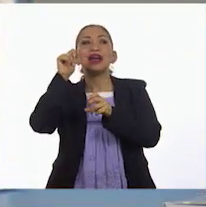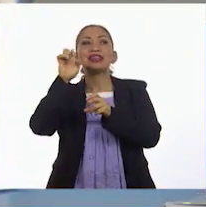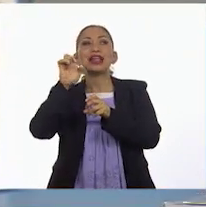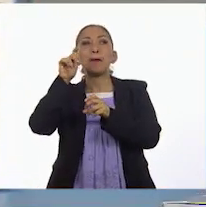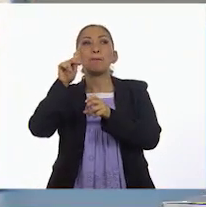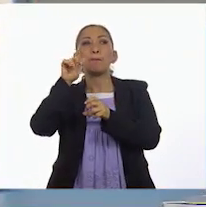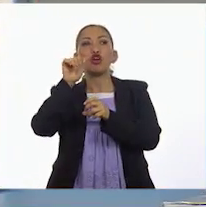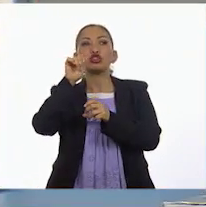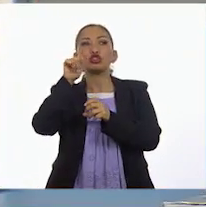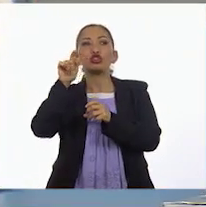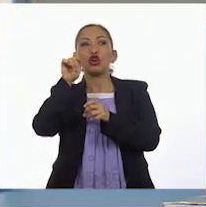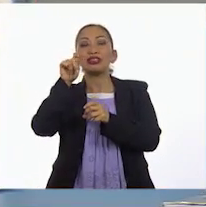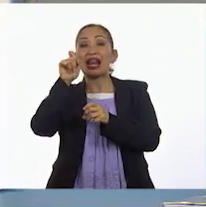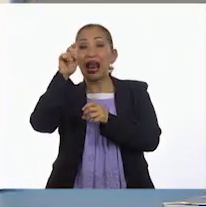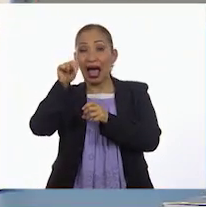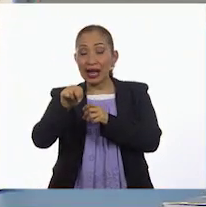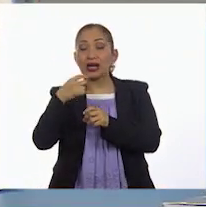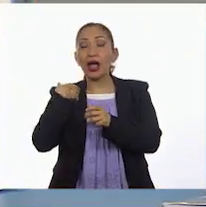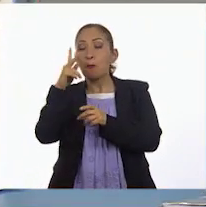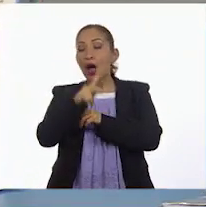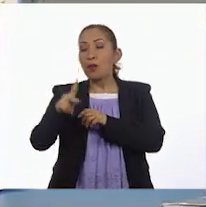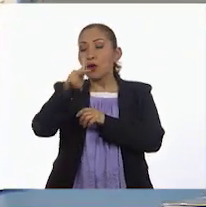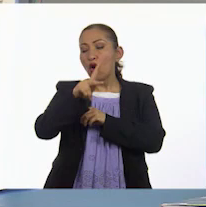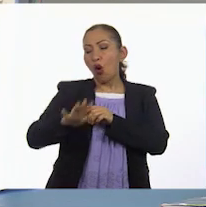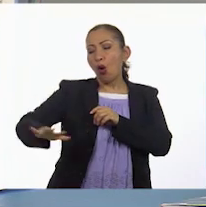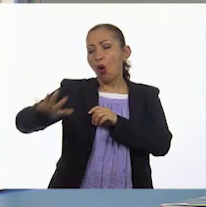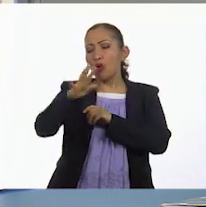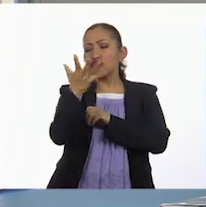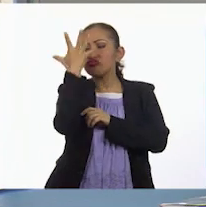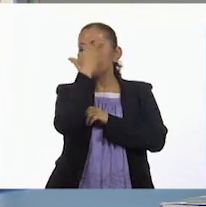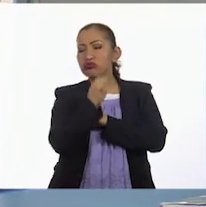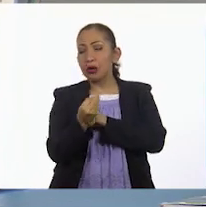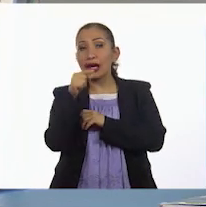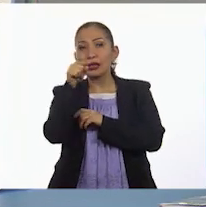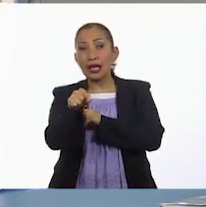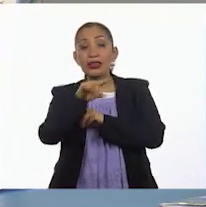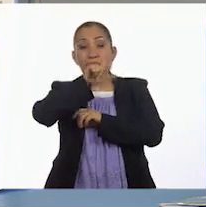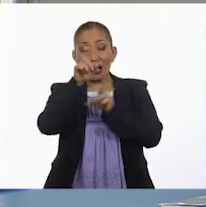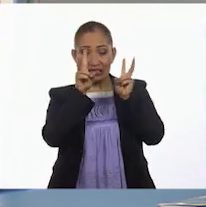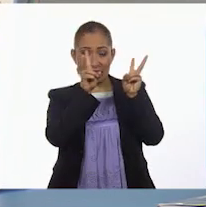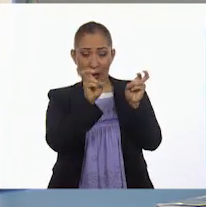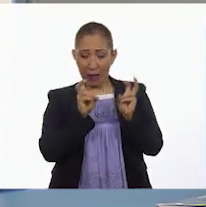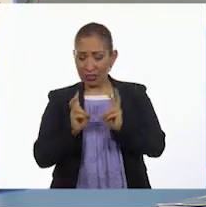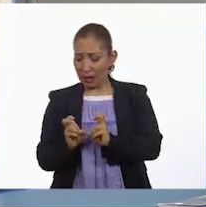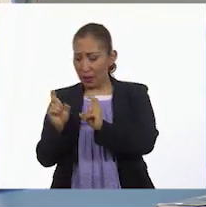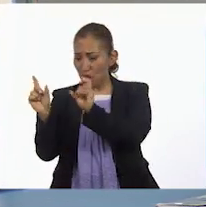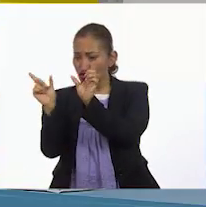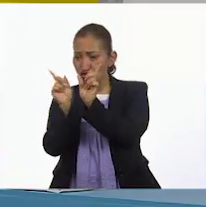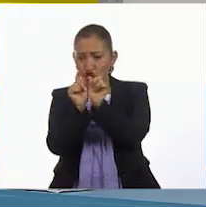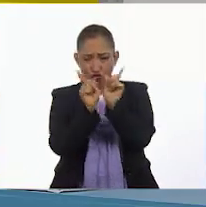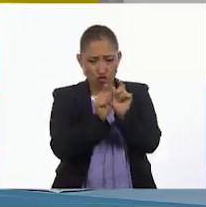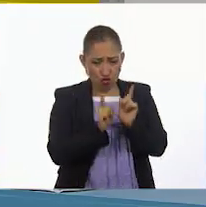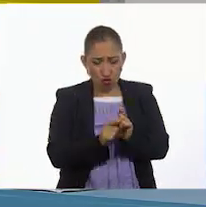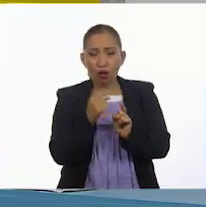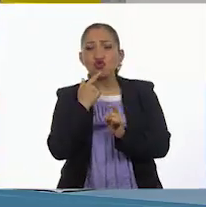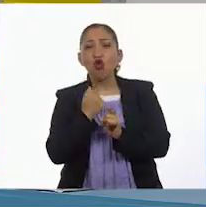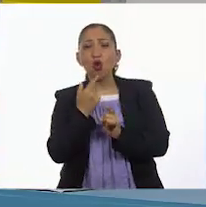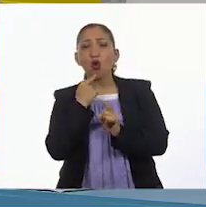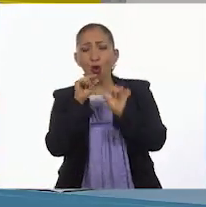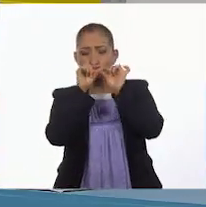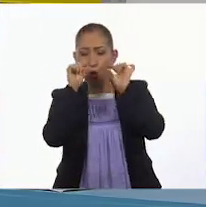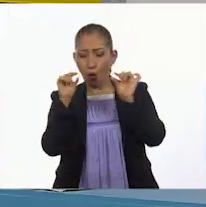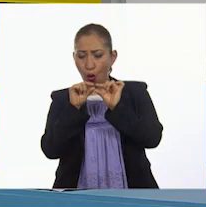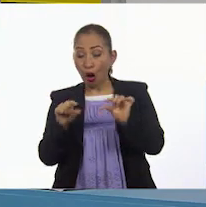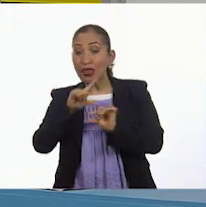ahí el tema Pueblo con Encanto y se van desprendiendo los subtemas que están con letras rojas y después comienza